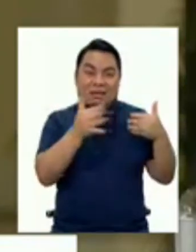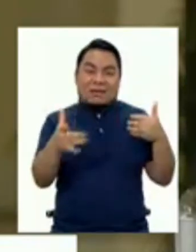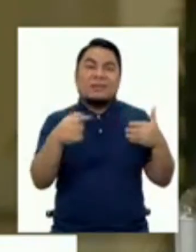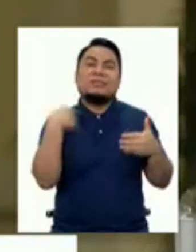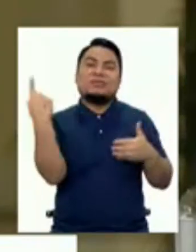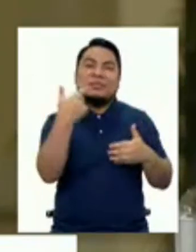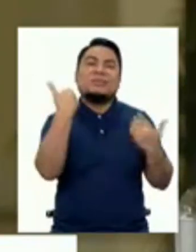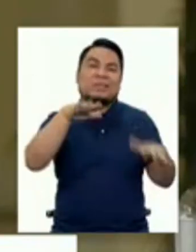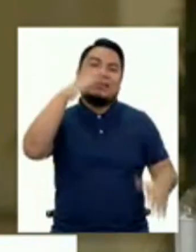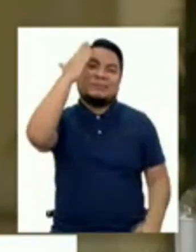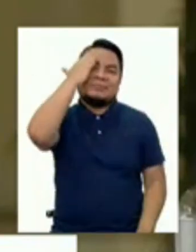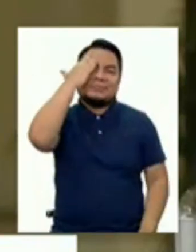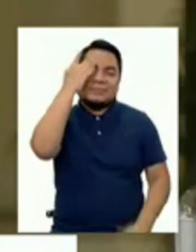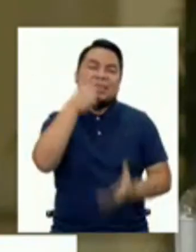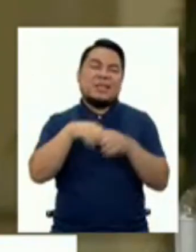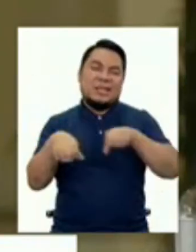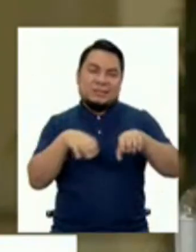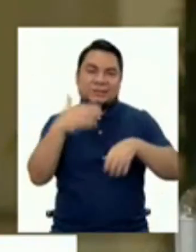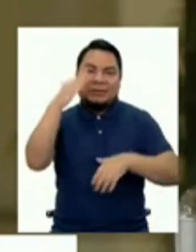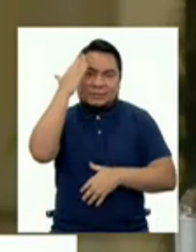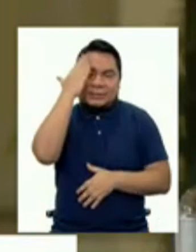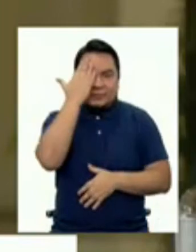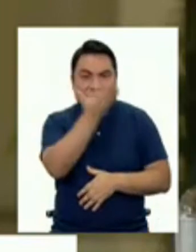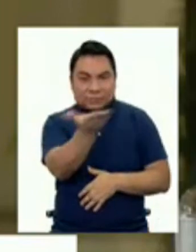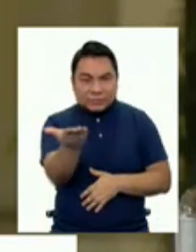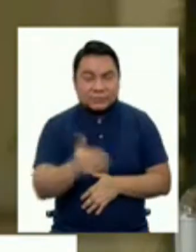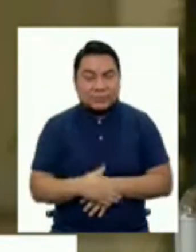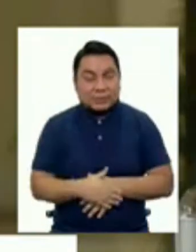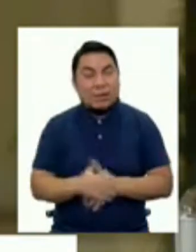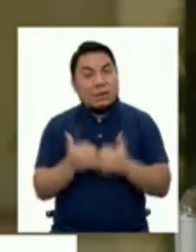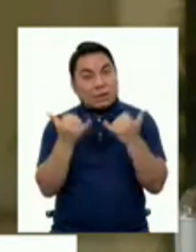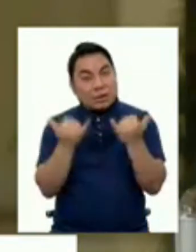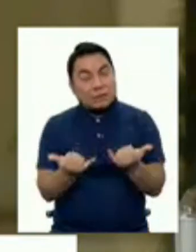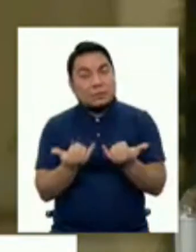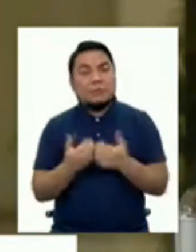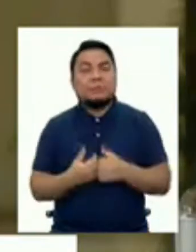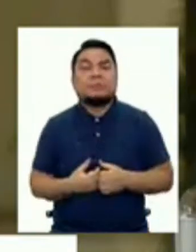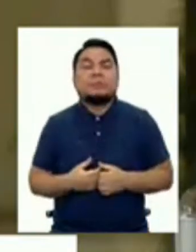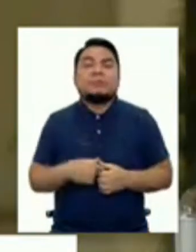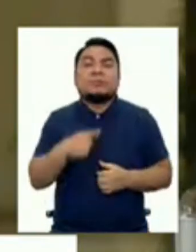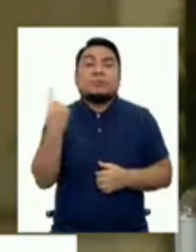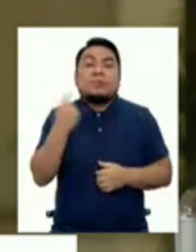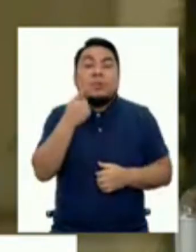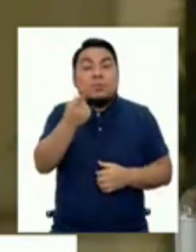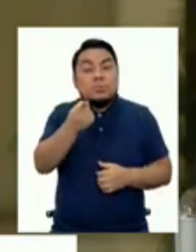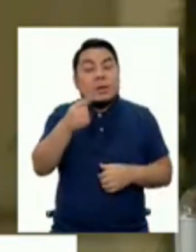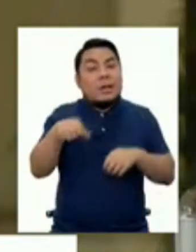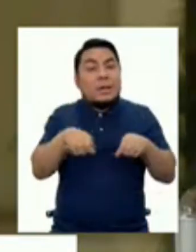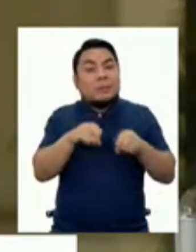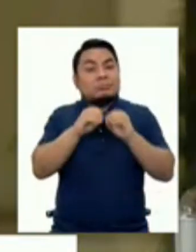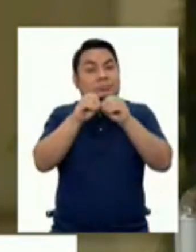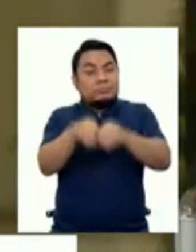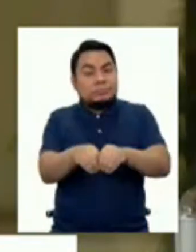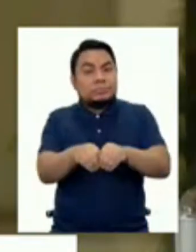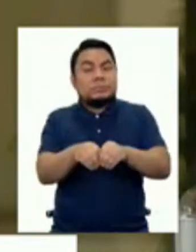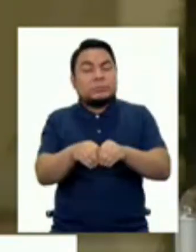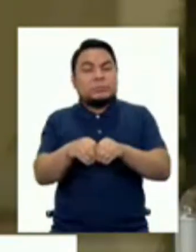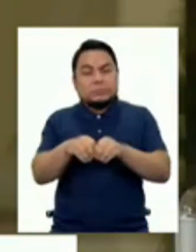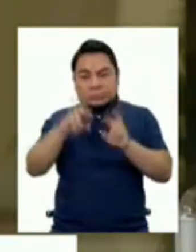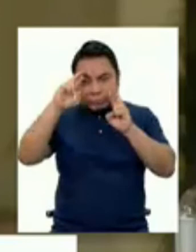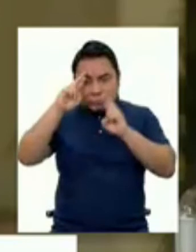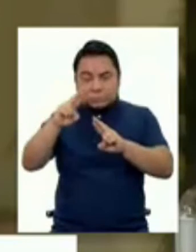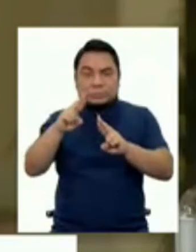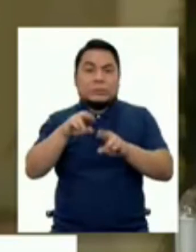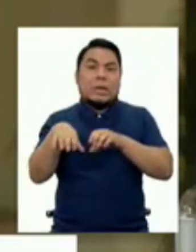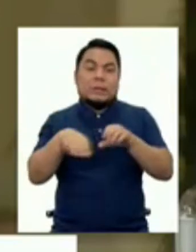todos qué hacer. Lo que hay que hacer es implementar y cumplir con